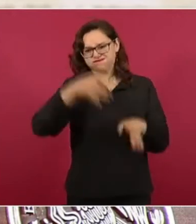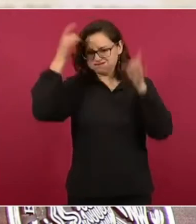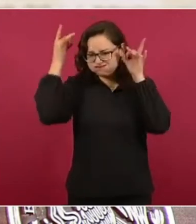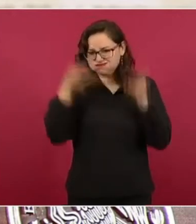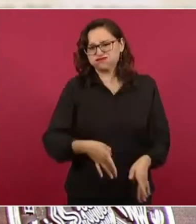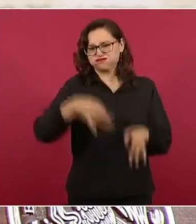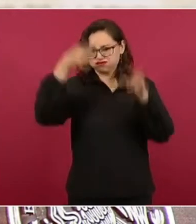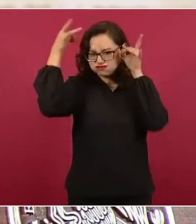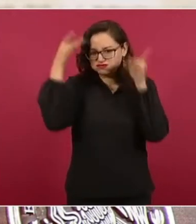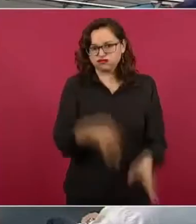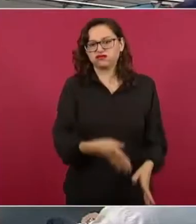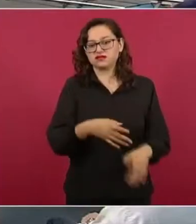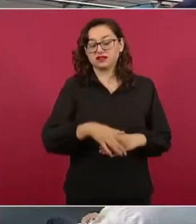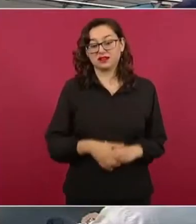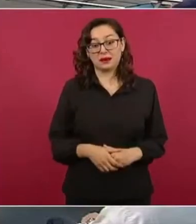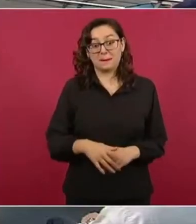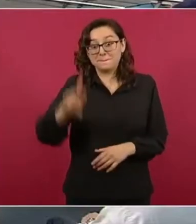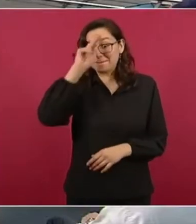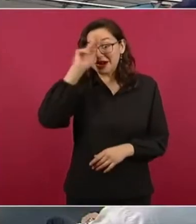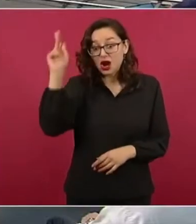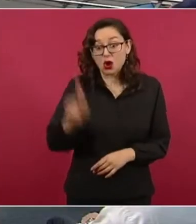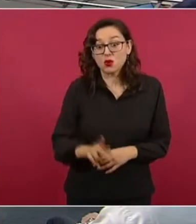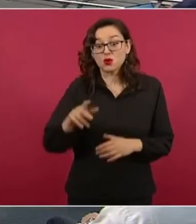Un día vamos aquí a conocer y sería bueno